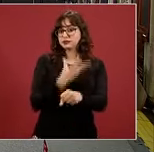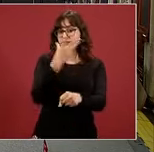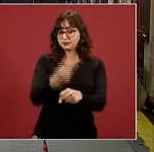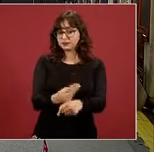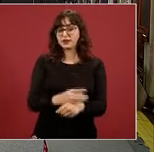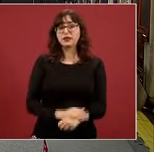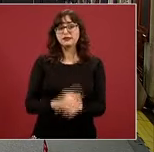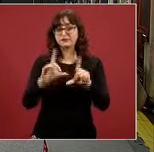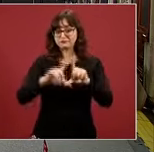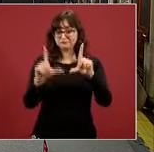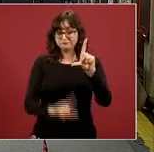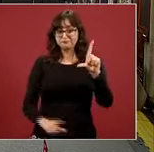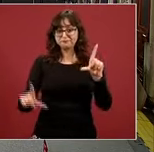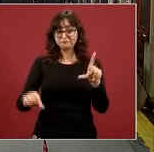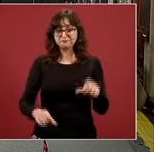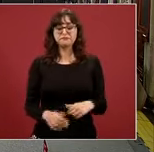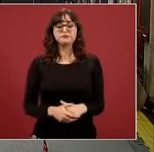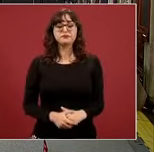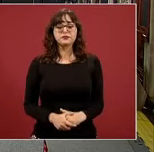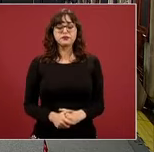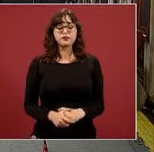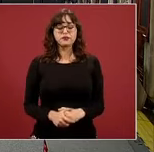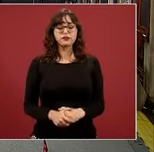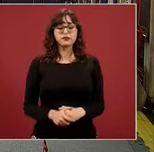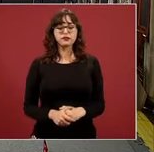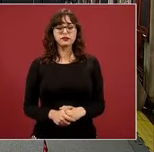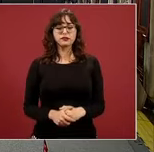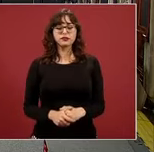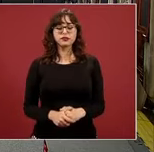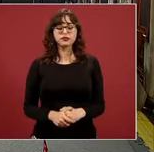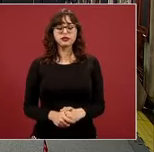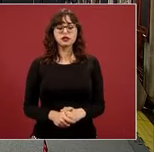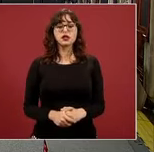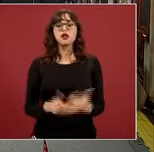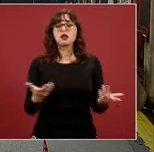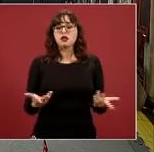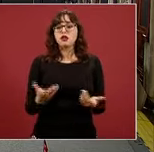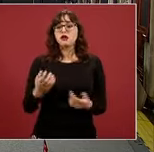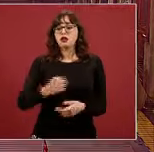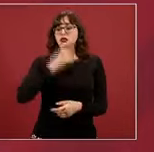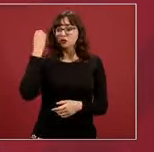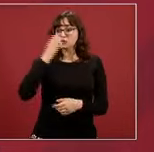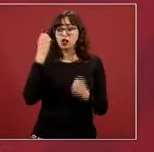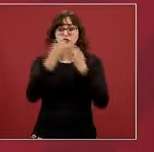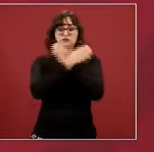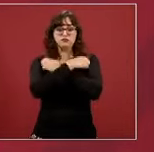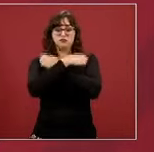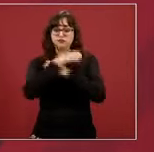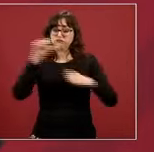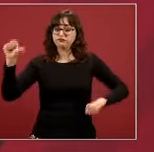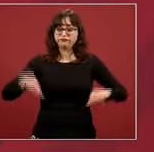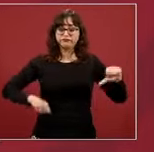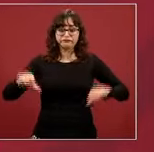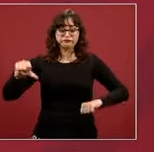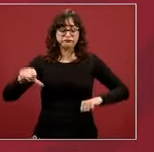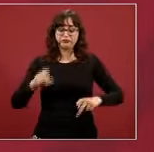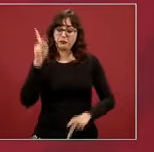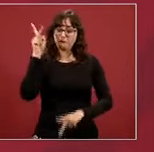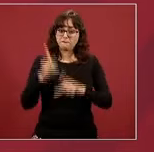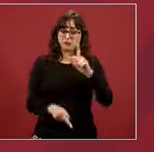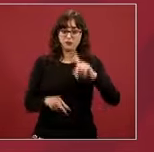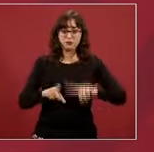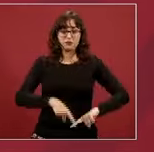primero. Desde que establecimos la suspensión temporal de las actividades educativas, lo hicimos